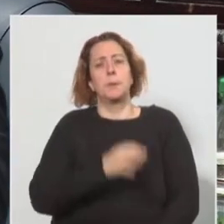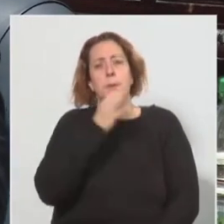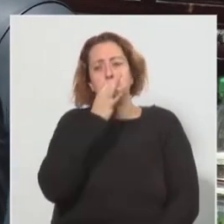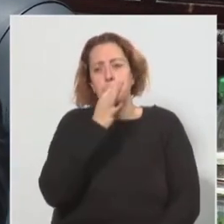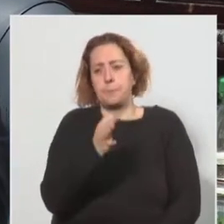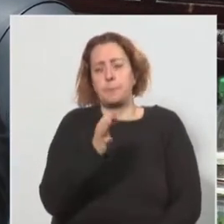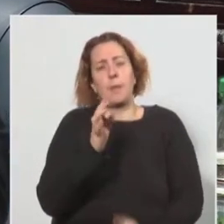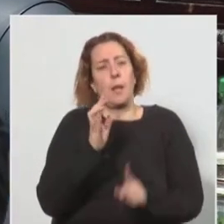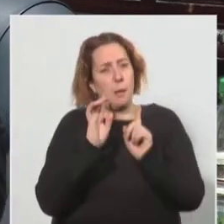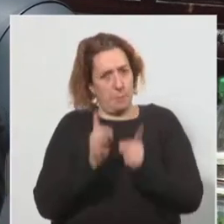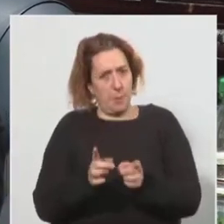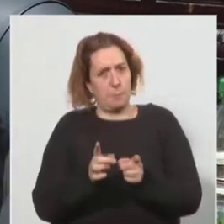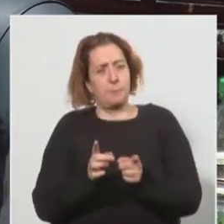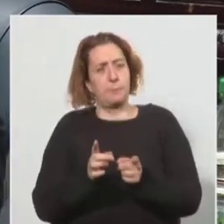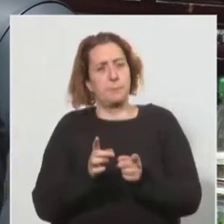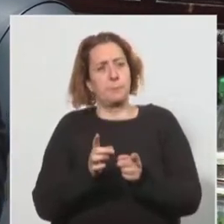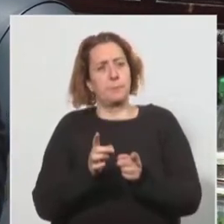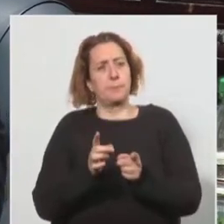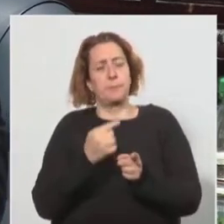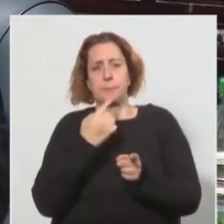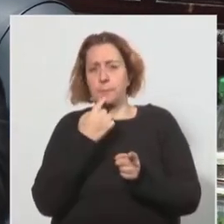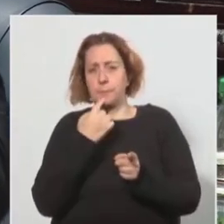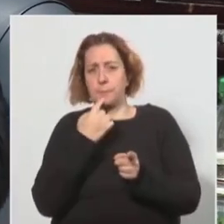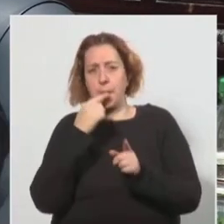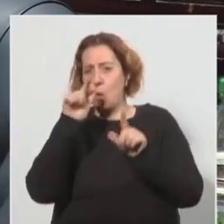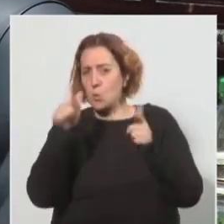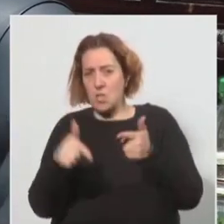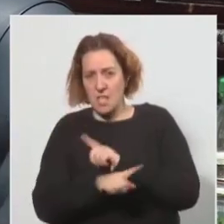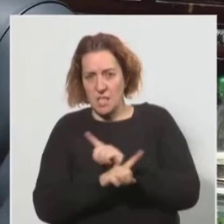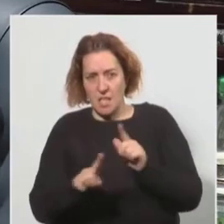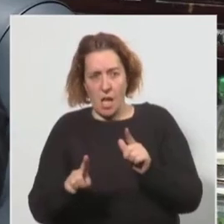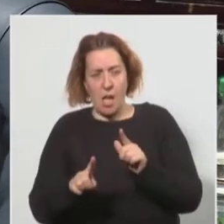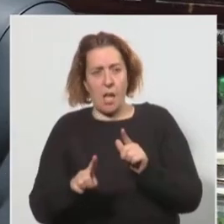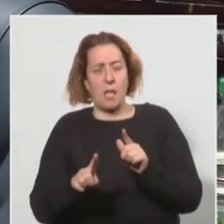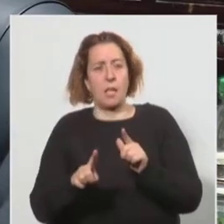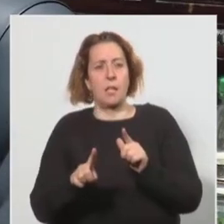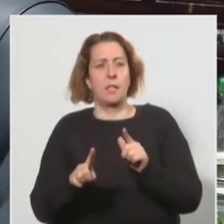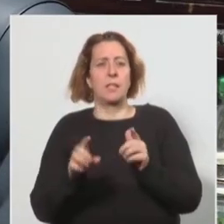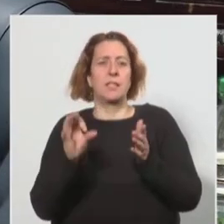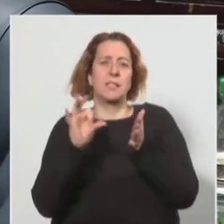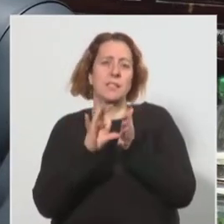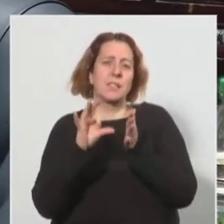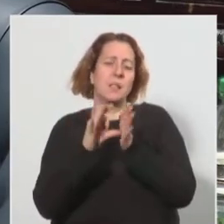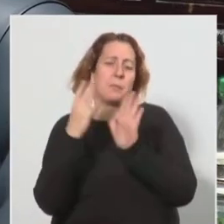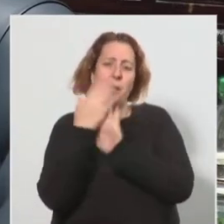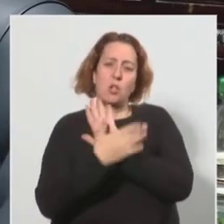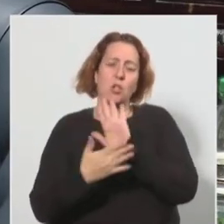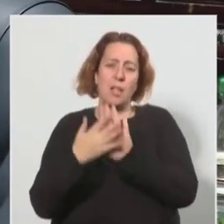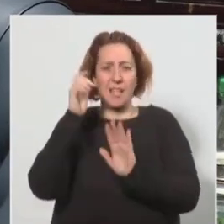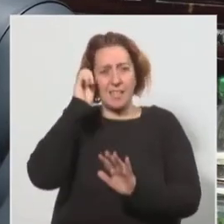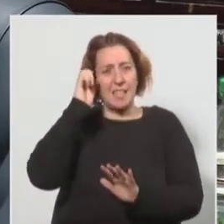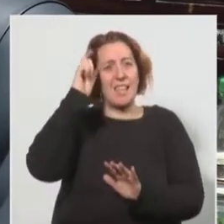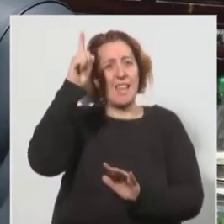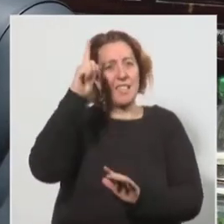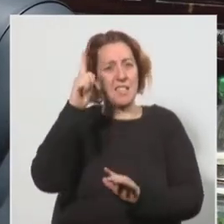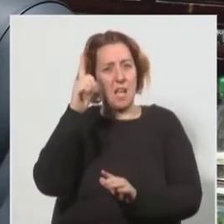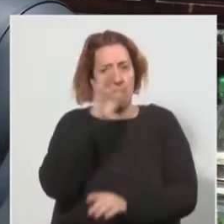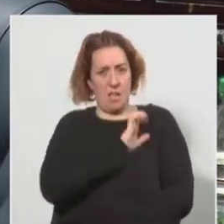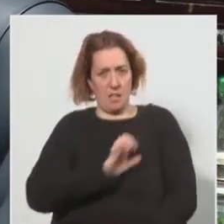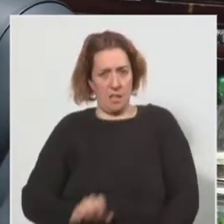aparte merece el papel, o más bien la aparente ausencia del mismo, del Sistema Nacional de Inteligencia del